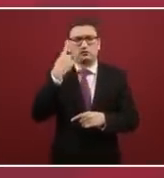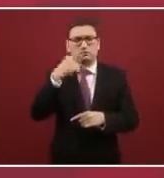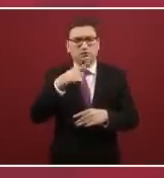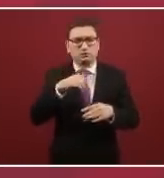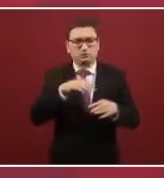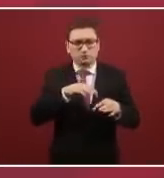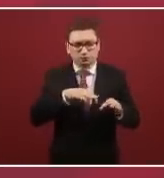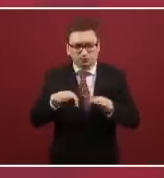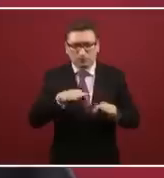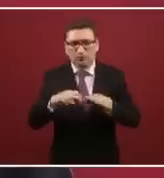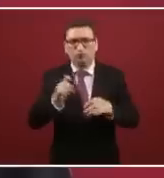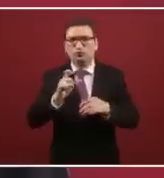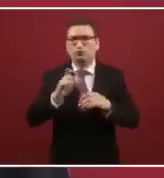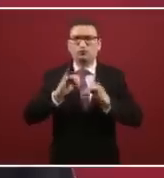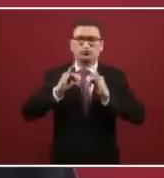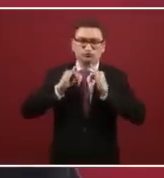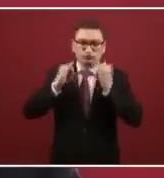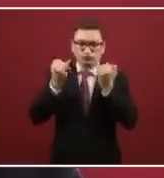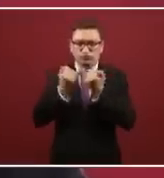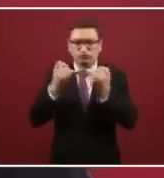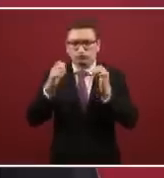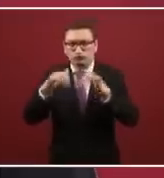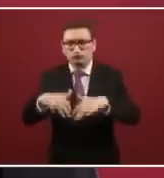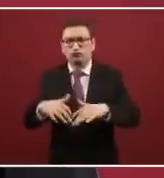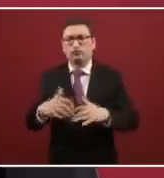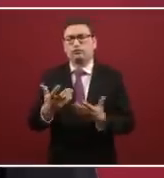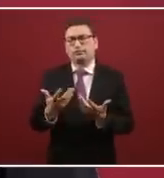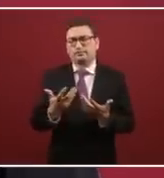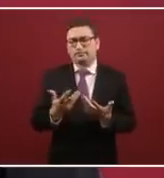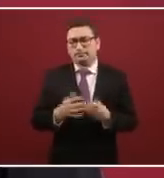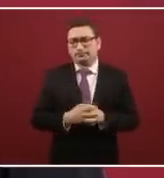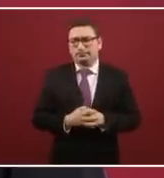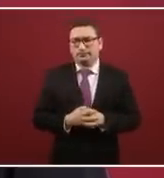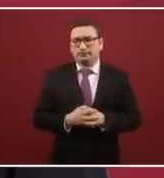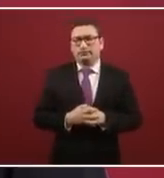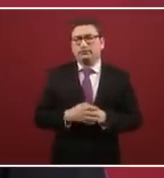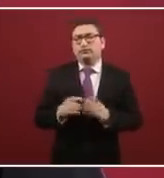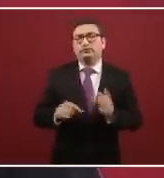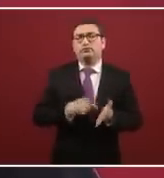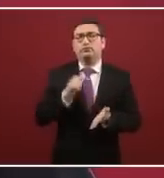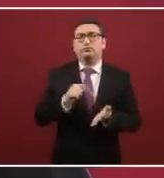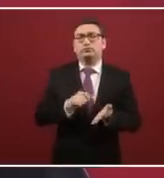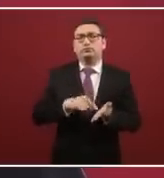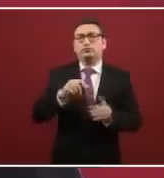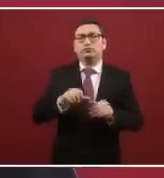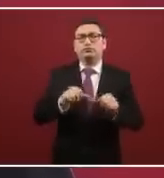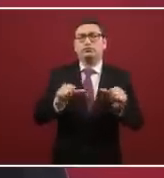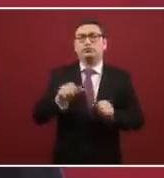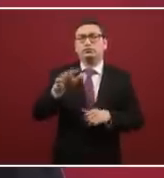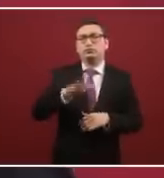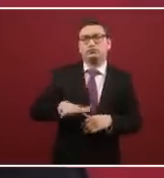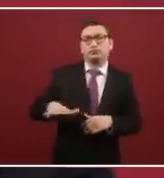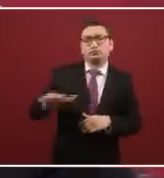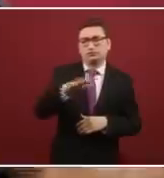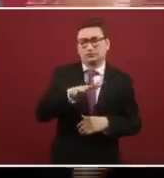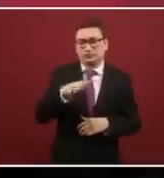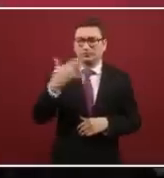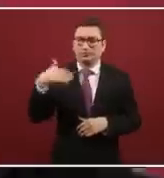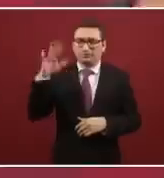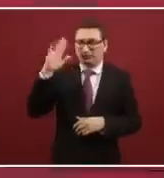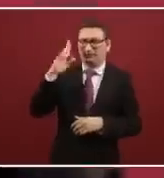salas de junta, son las áreas que usaba el Estado Mayor, que